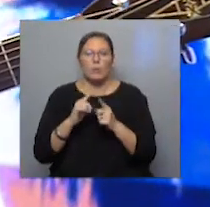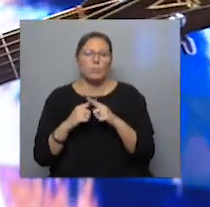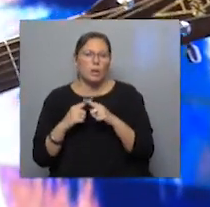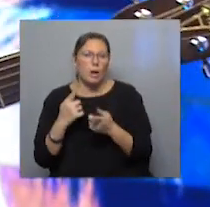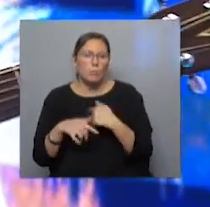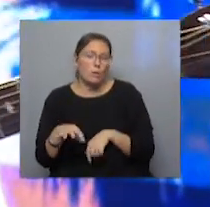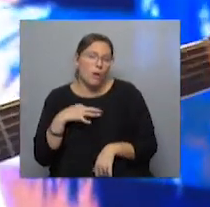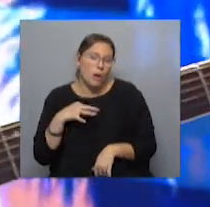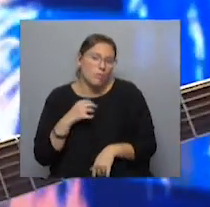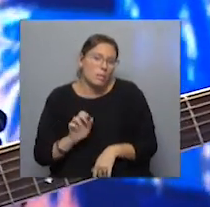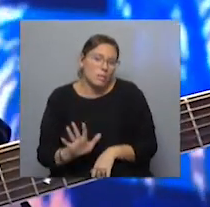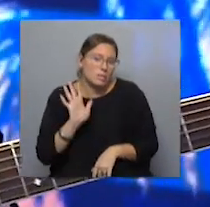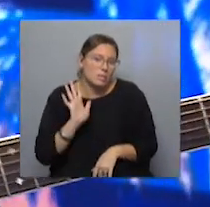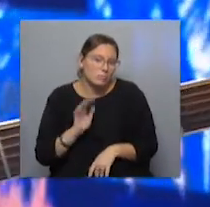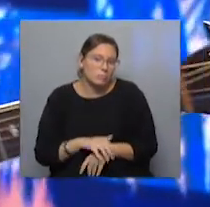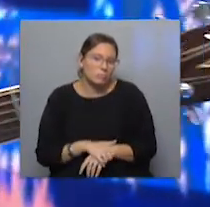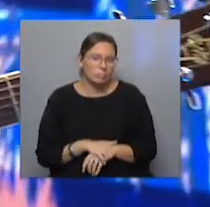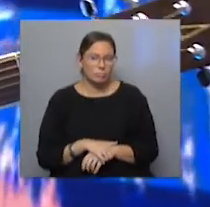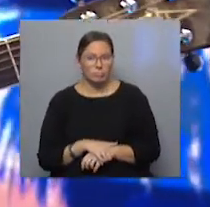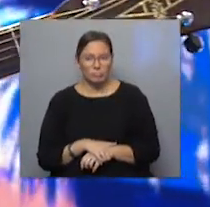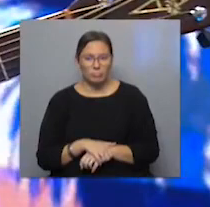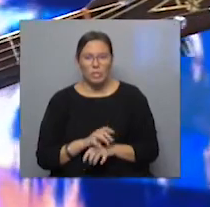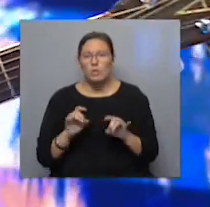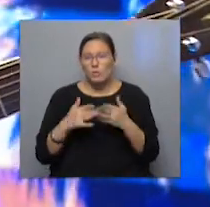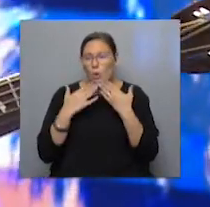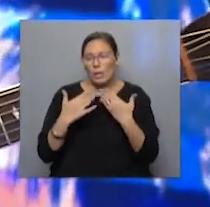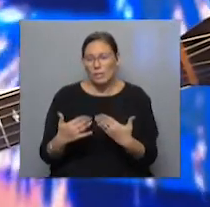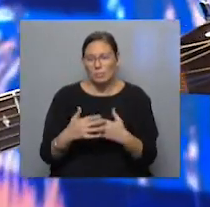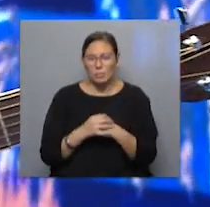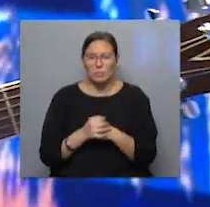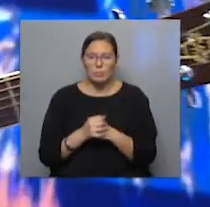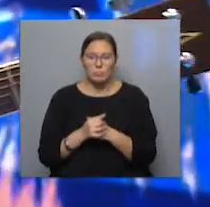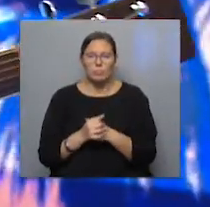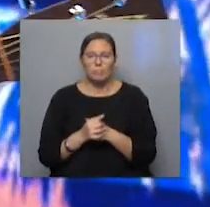pero es la vida, ¿no? Así que solo agradecimiento.